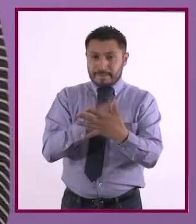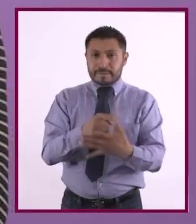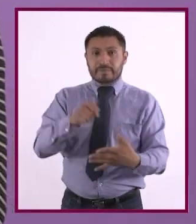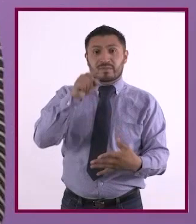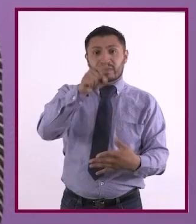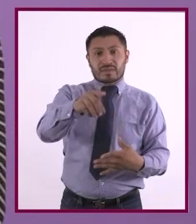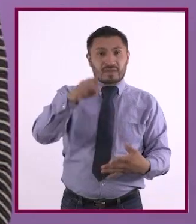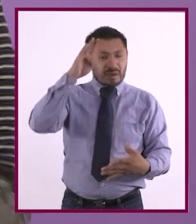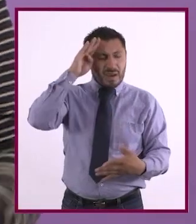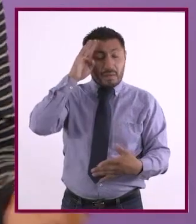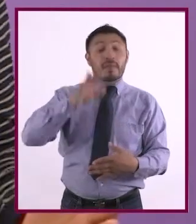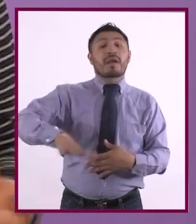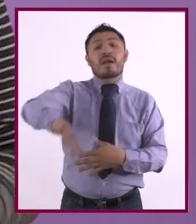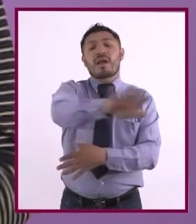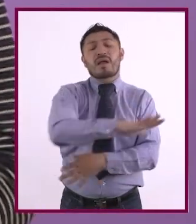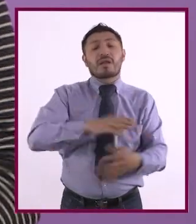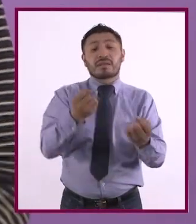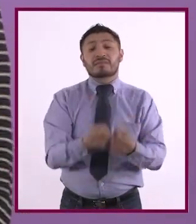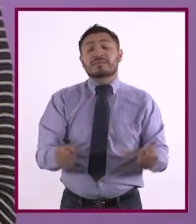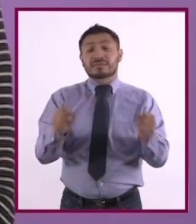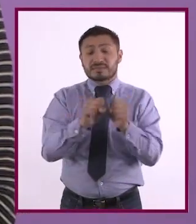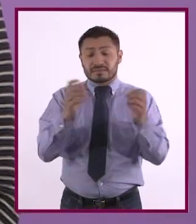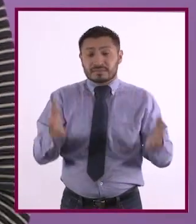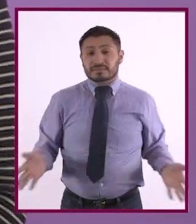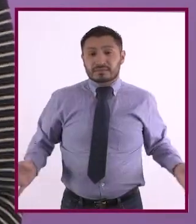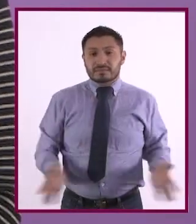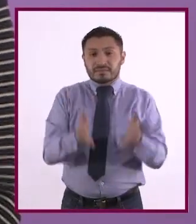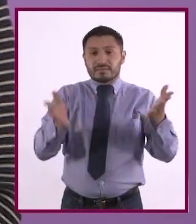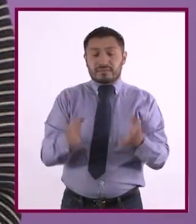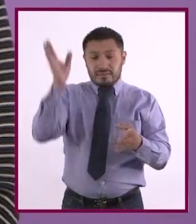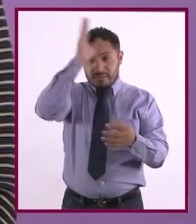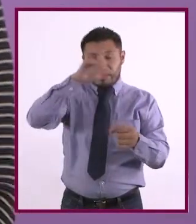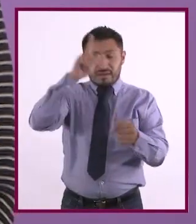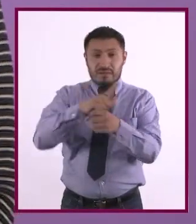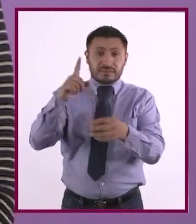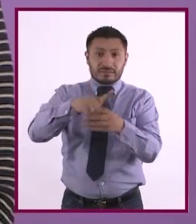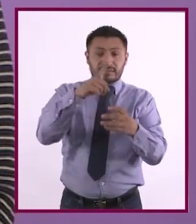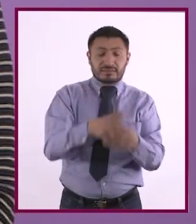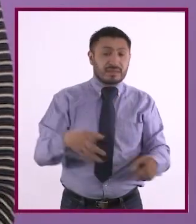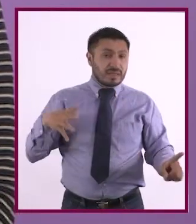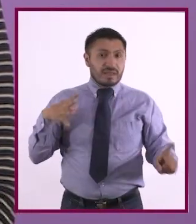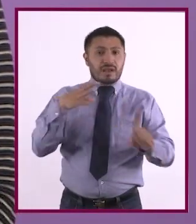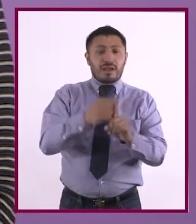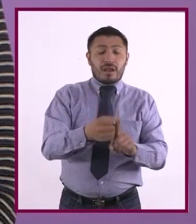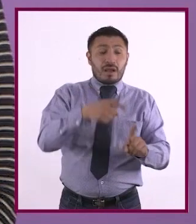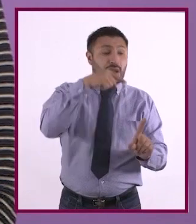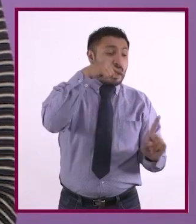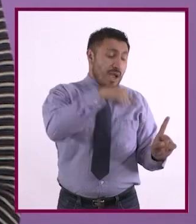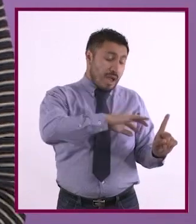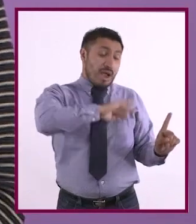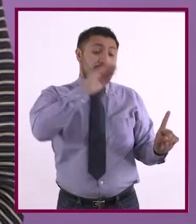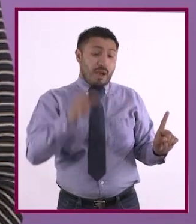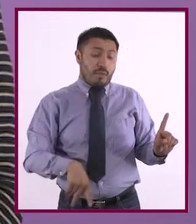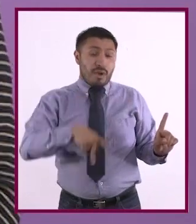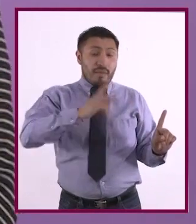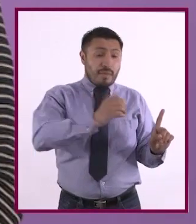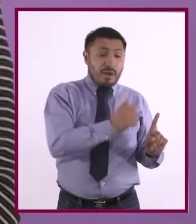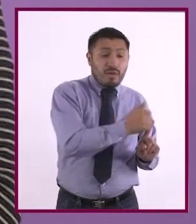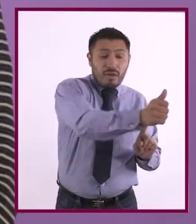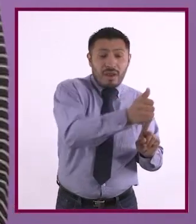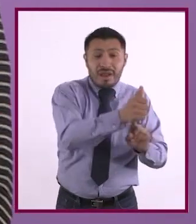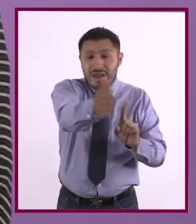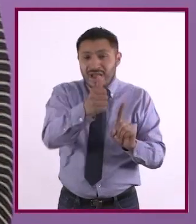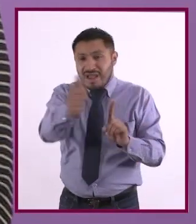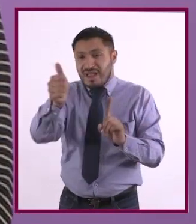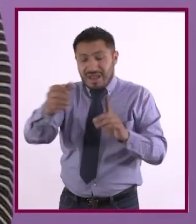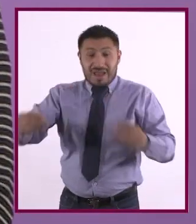Pensarse en una sociedad. Promover una cultura de la donación es lograr que en una sociedad la muerte pueda dar vida a alguien más. Además, la